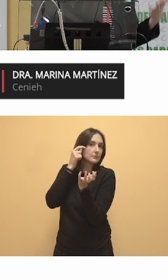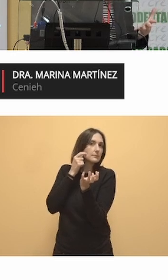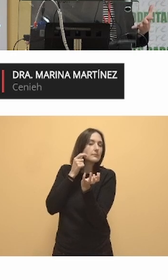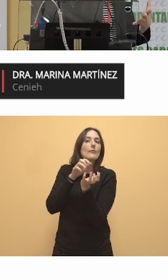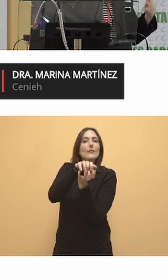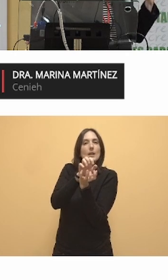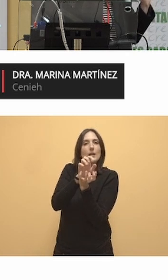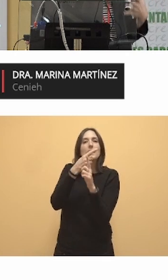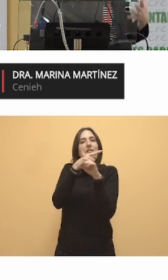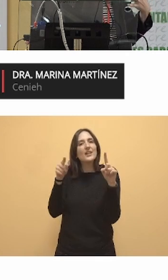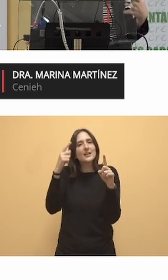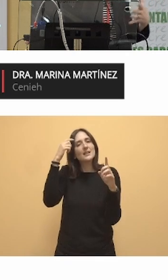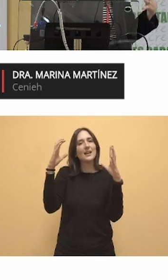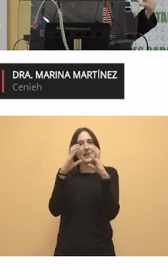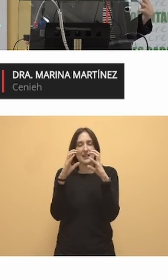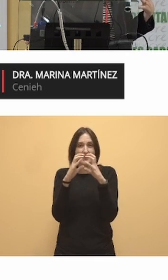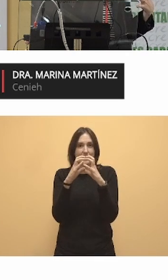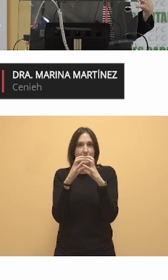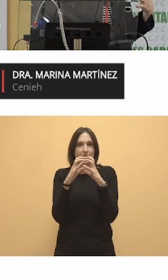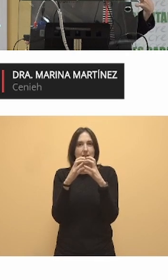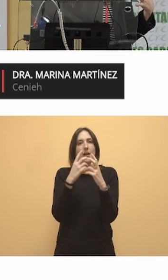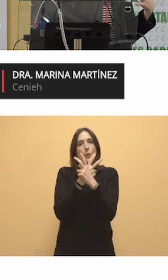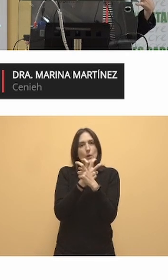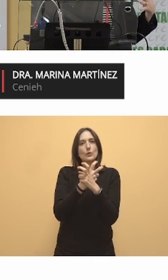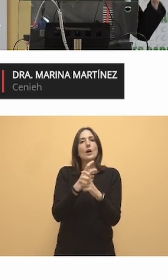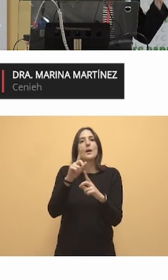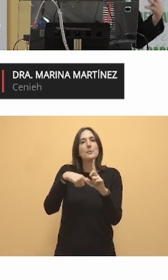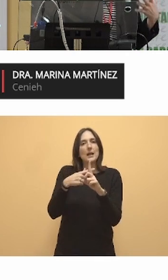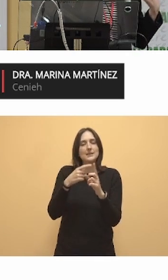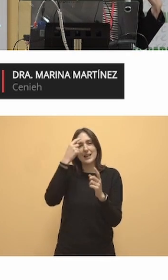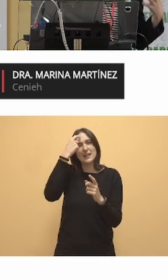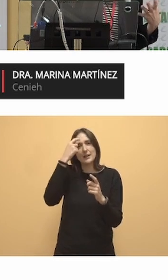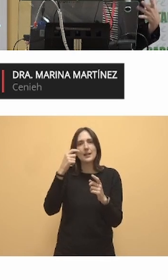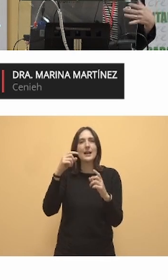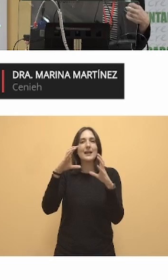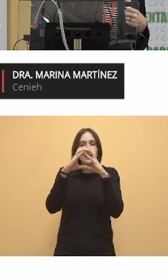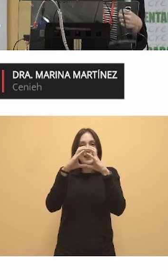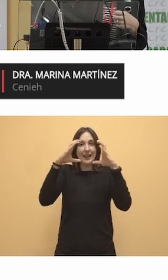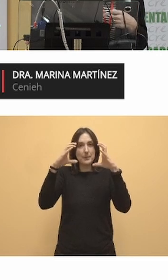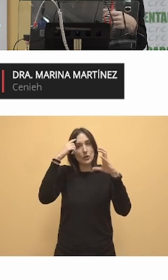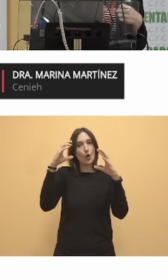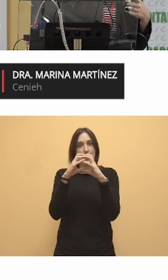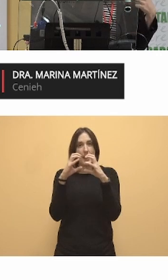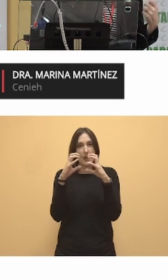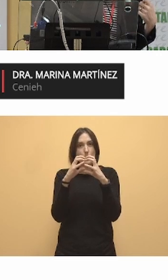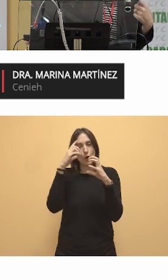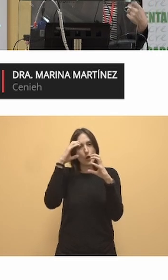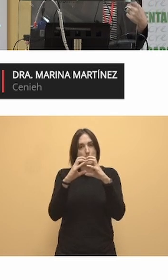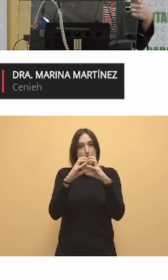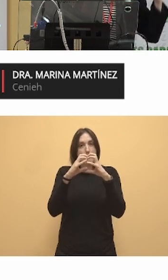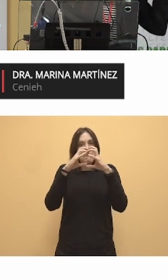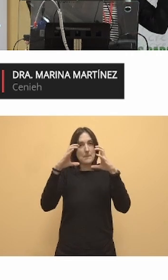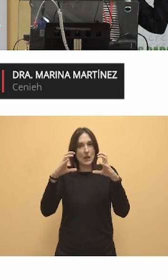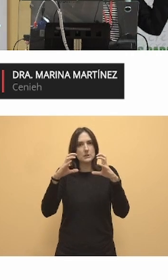diferencias craneales y el prognatismo reducido, es decir, el crecimiento cerebral jugó un papel fundamental